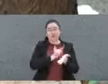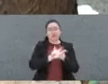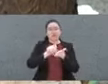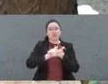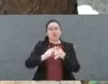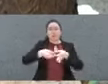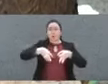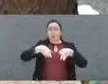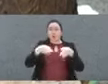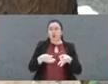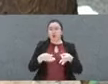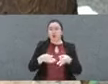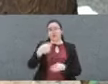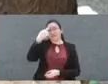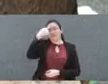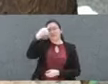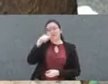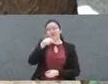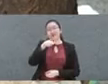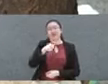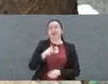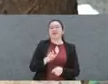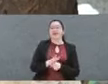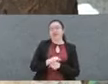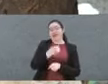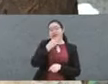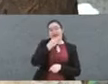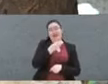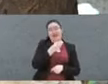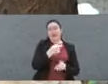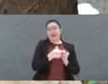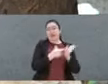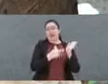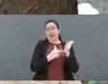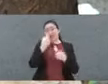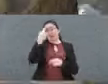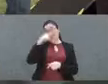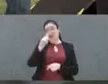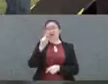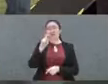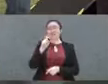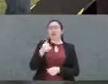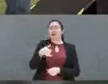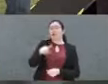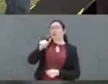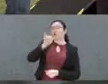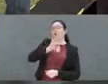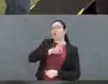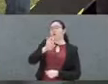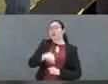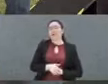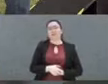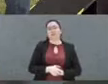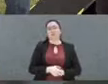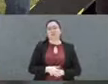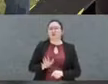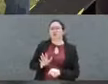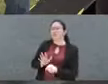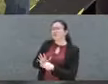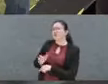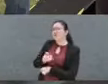las características que marca la norma para el consumo humano. ¿Afectaciones a la salud alguna? Si